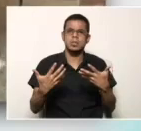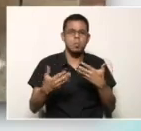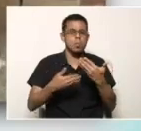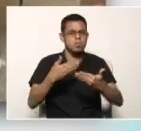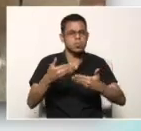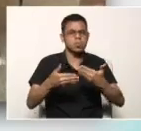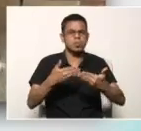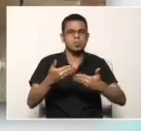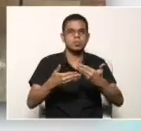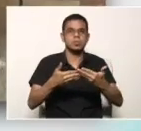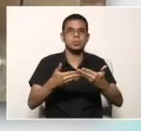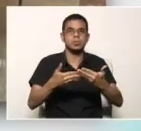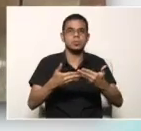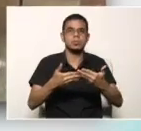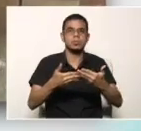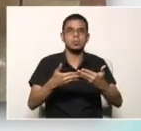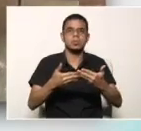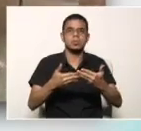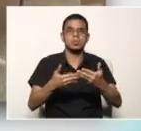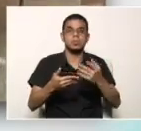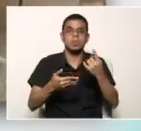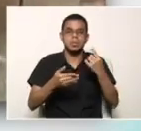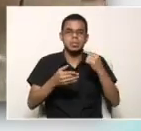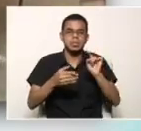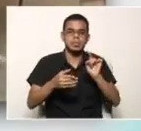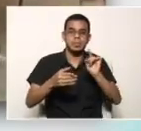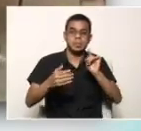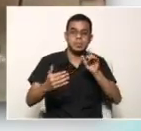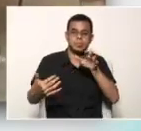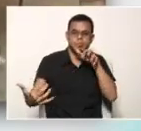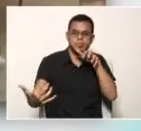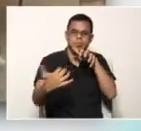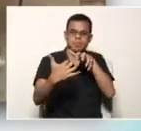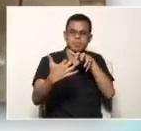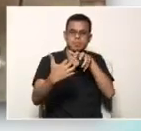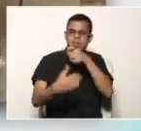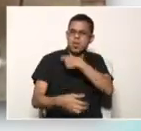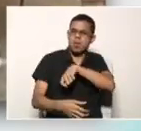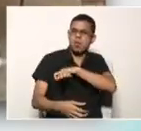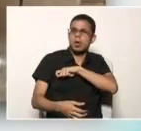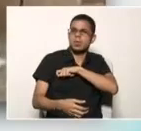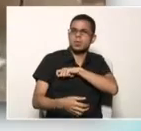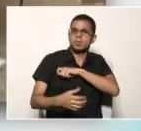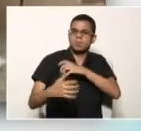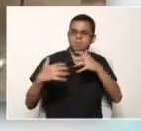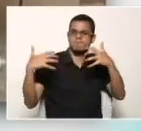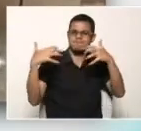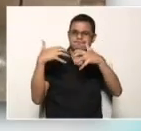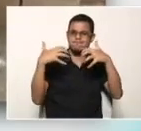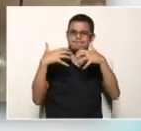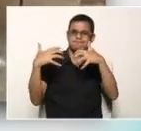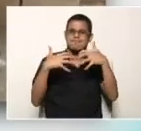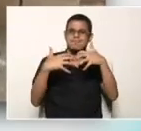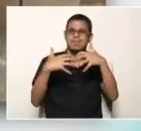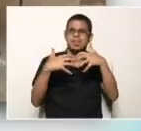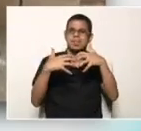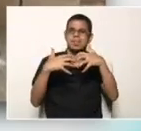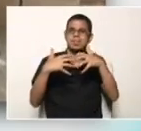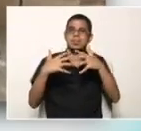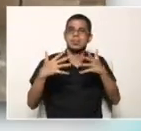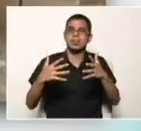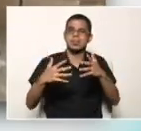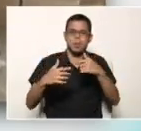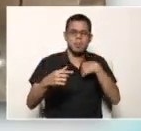poco. Tenía que enfrentar a los realistas en una gran batalla y se dio. Mis cálculos